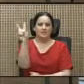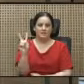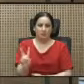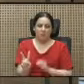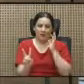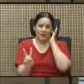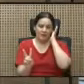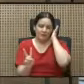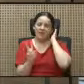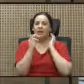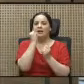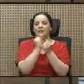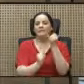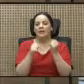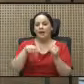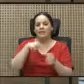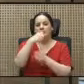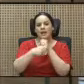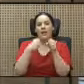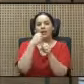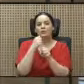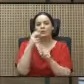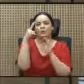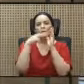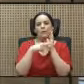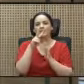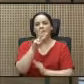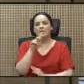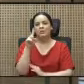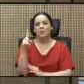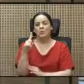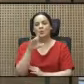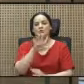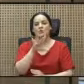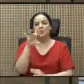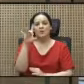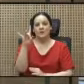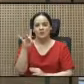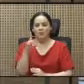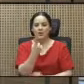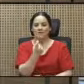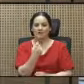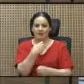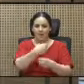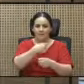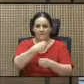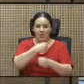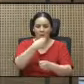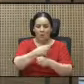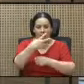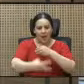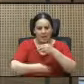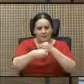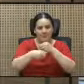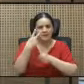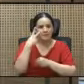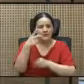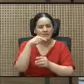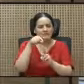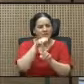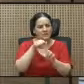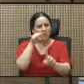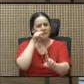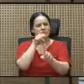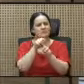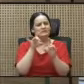al cerrar el 2021 con un 58% en el desempleo. Además de ver este panorama tan desgarrador